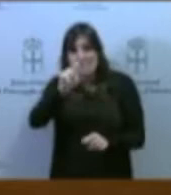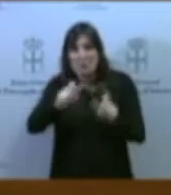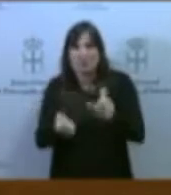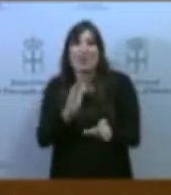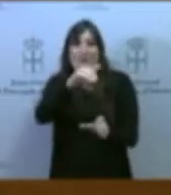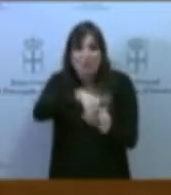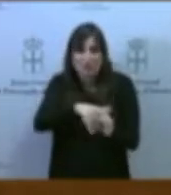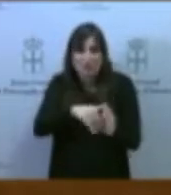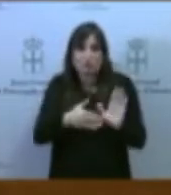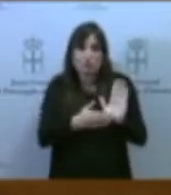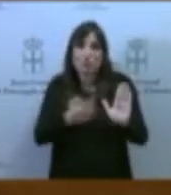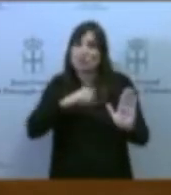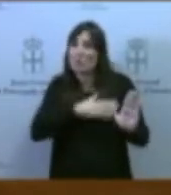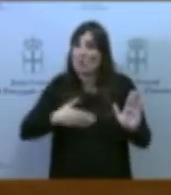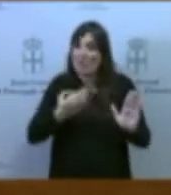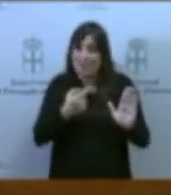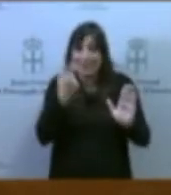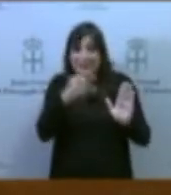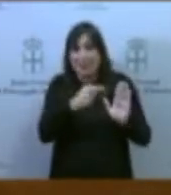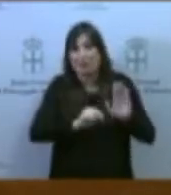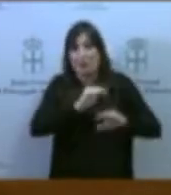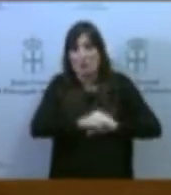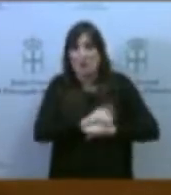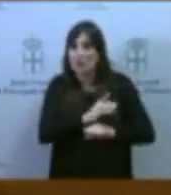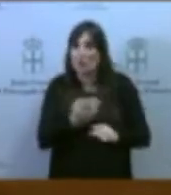es nuestra obligación y ahí es donde nos tenemos que situar. Y